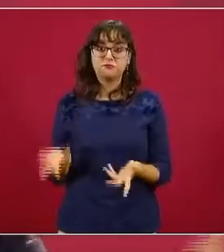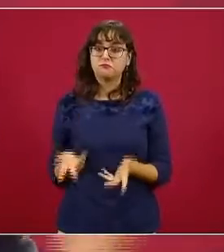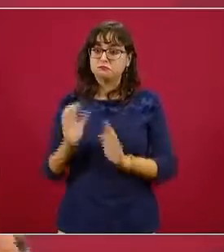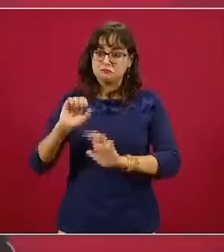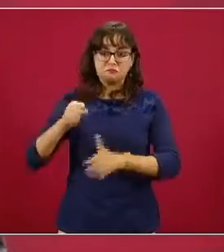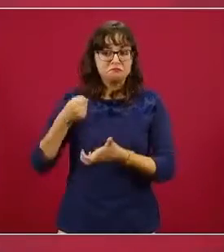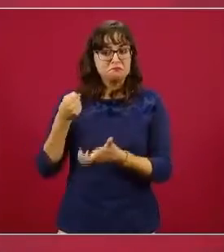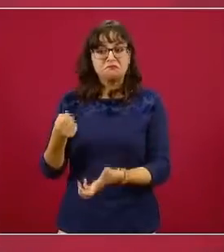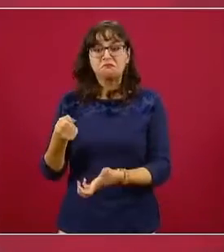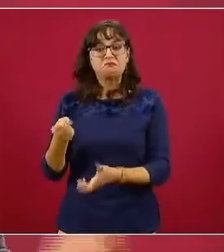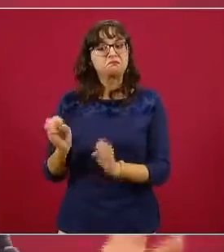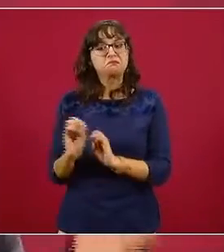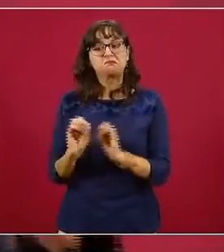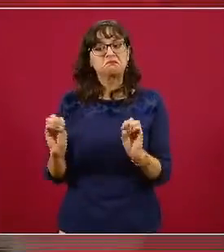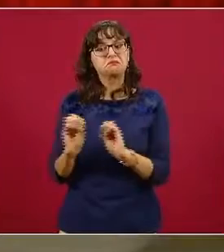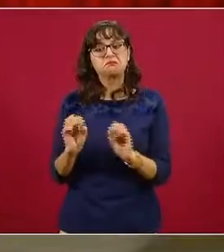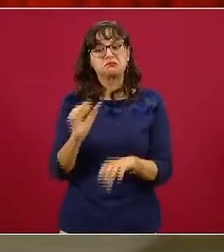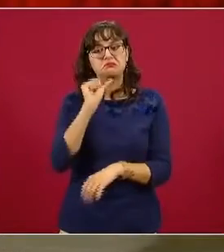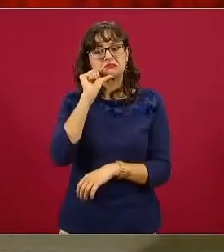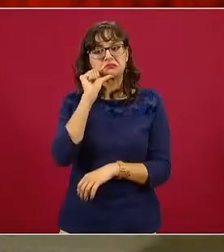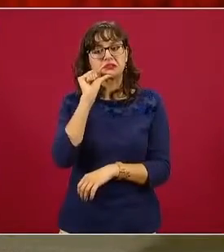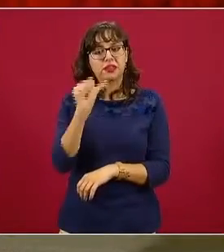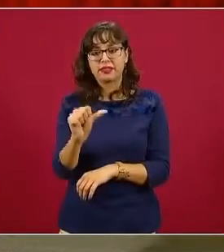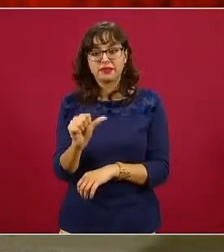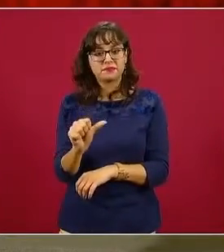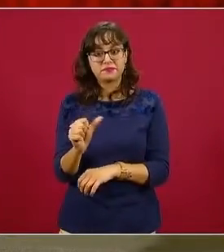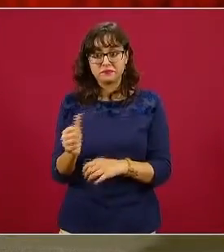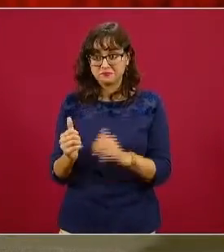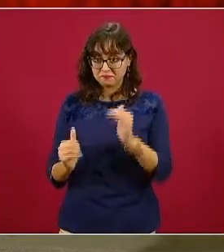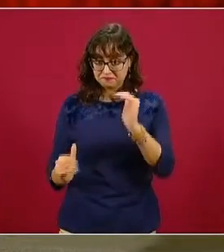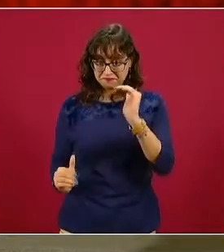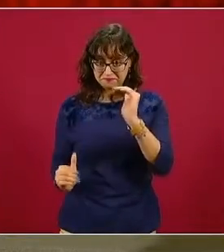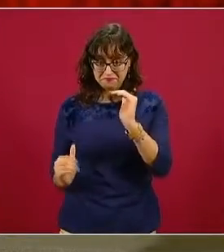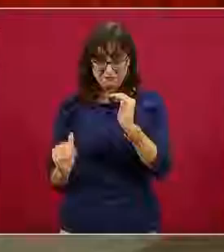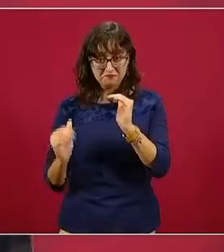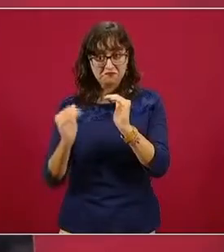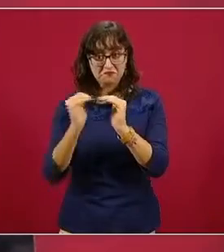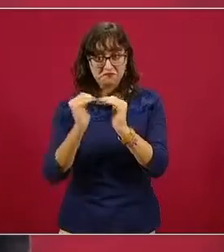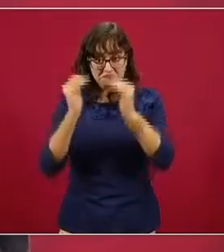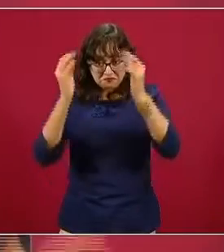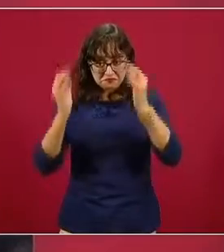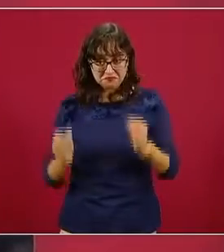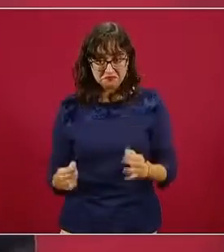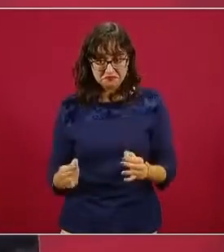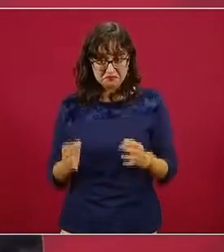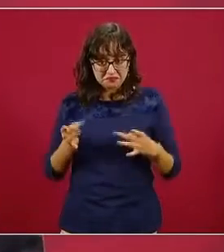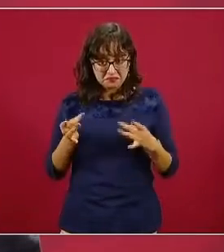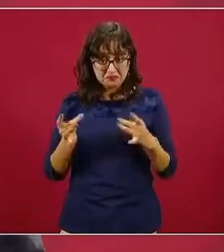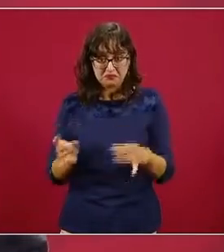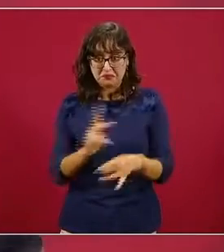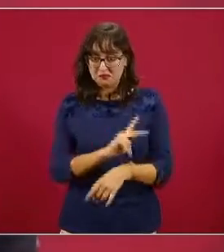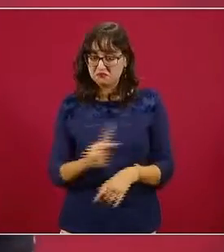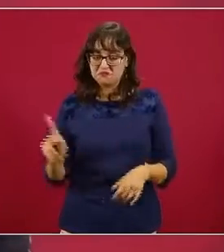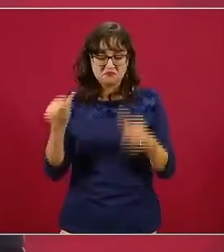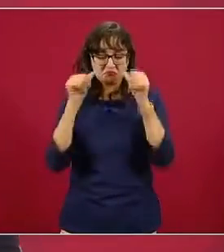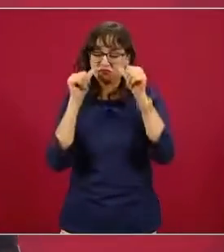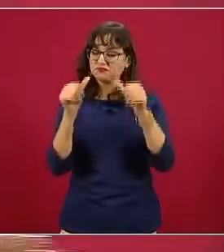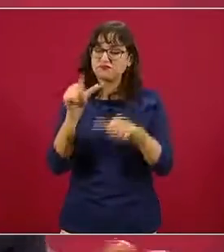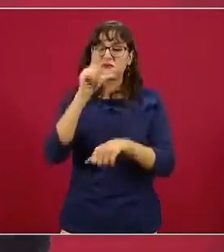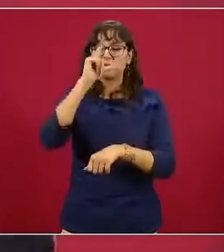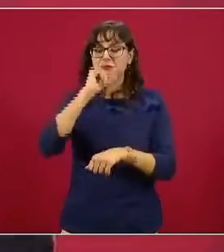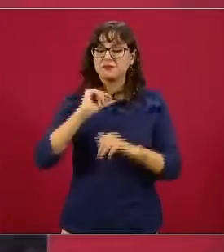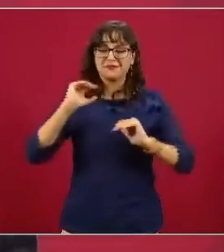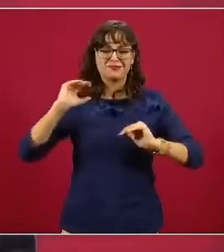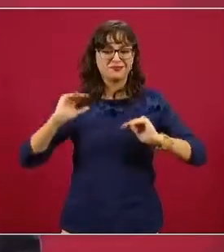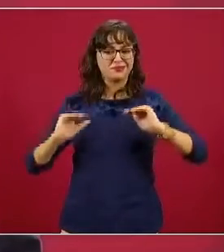subinversión, es decir, no se ha gastado el dinero necesario para tener un servicio de calidad, de cobertura amplia. Y tenemos